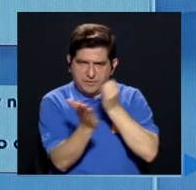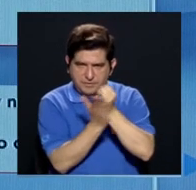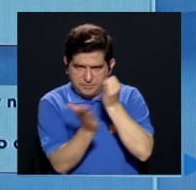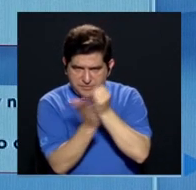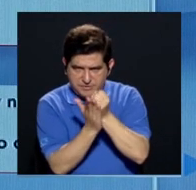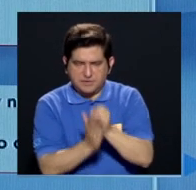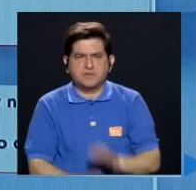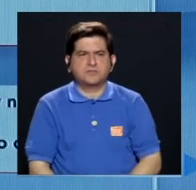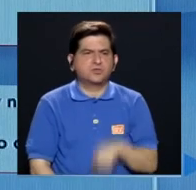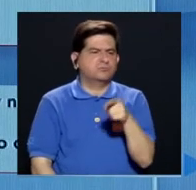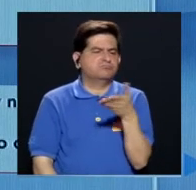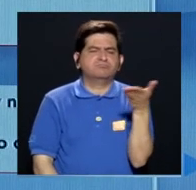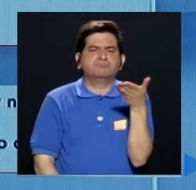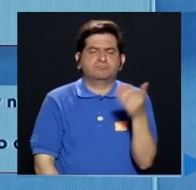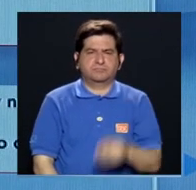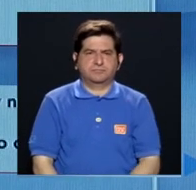el